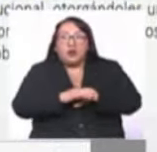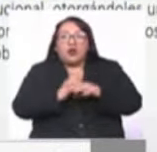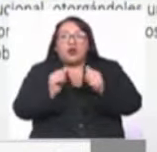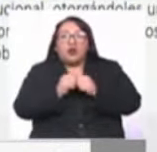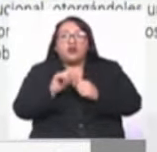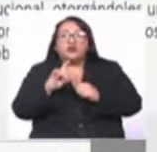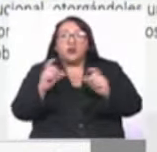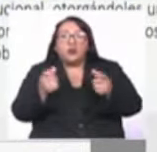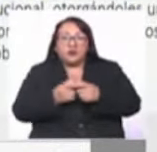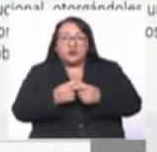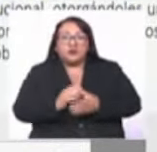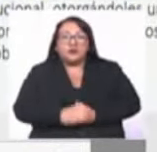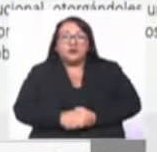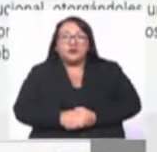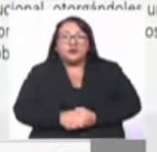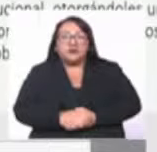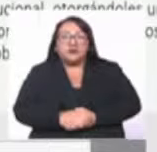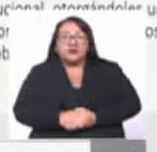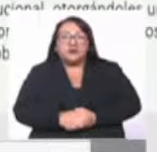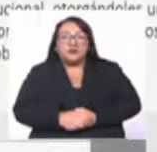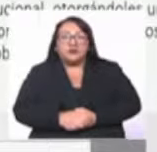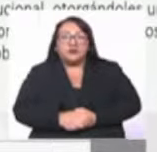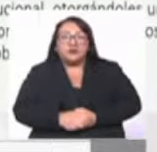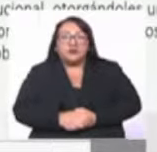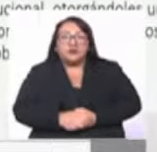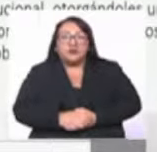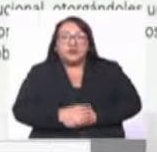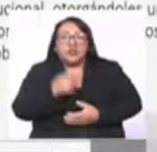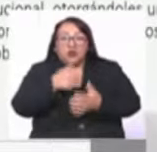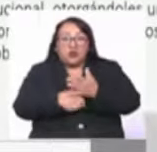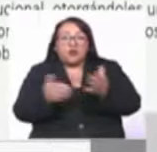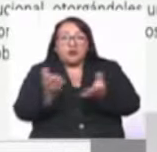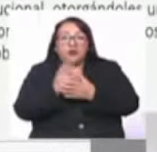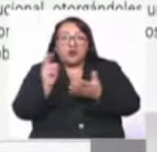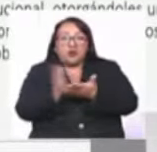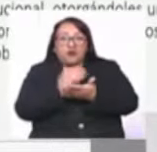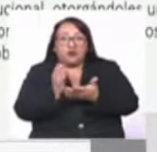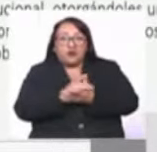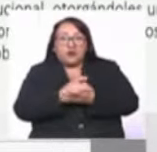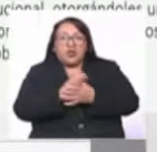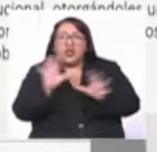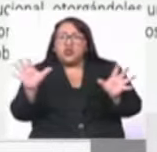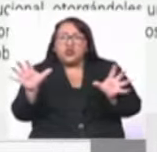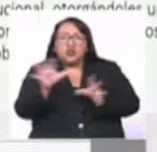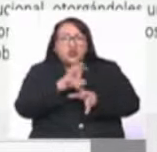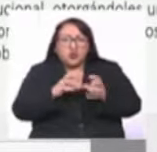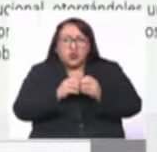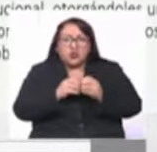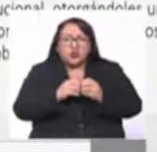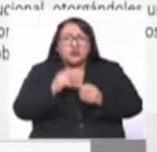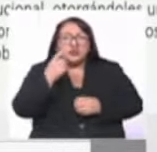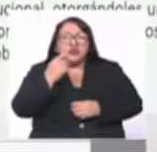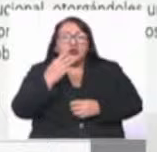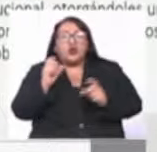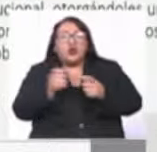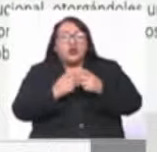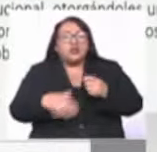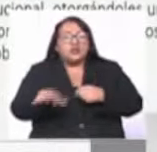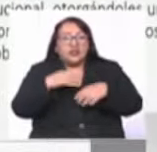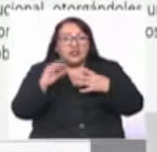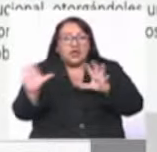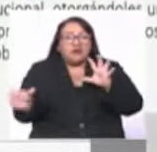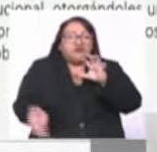la subcomisión por la comisión permanente este documento en dos folios en total señor presidente señores colegas congresistas se